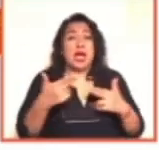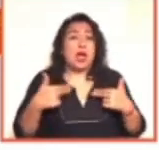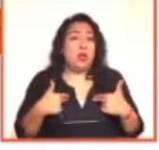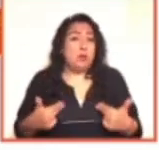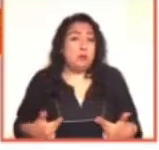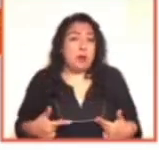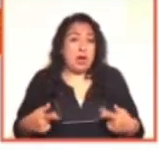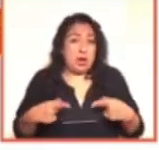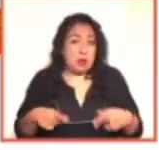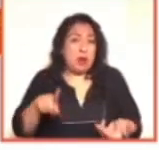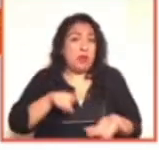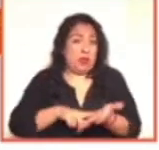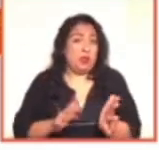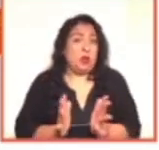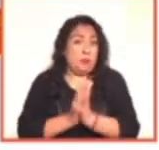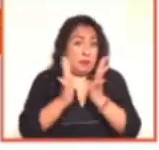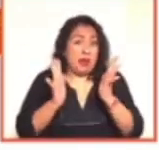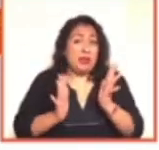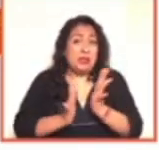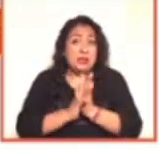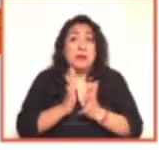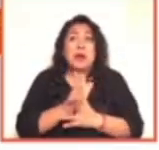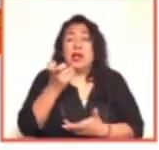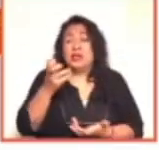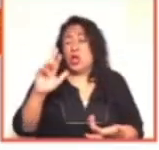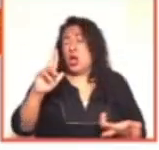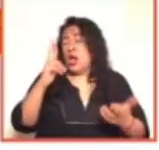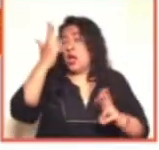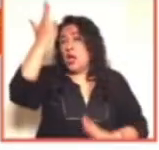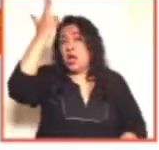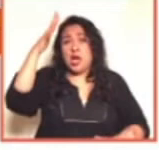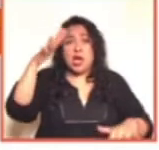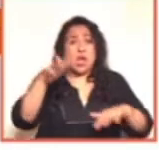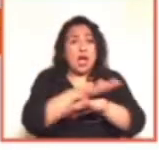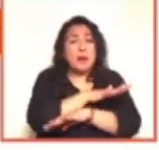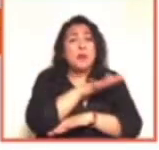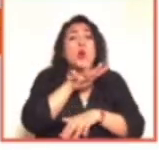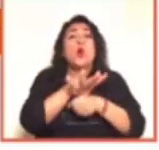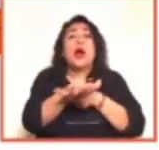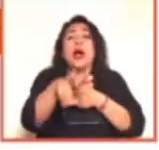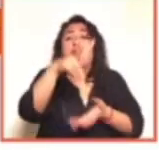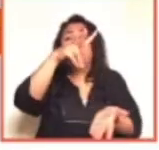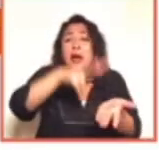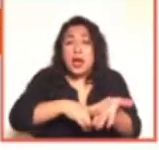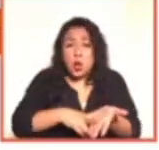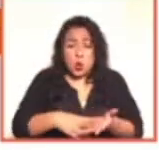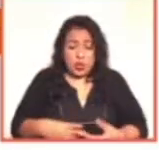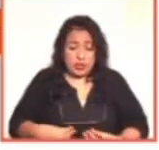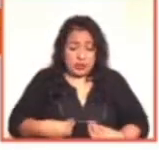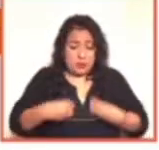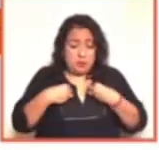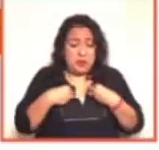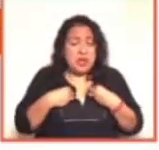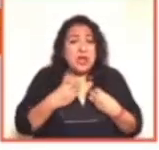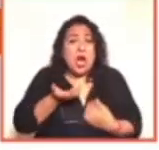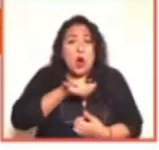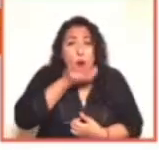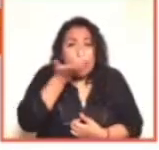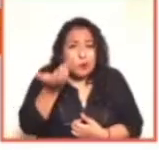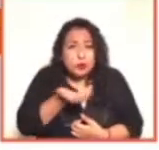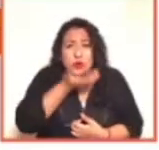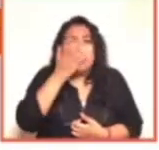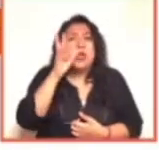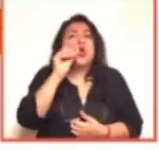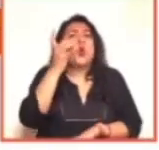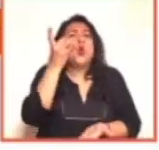Y es una revolución de valores, de forma de vida, que va mucho más allá del